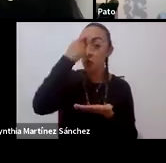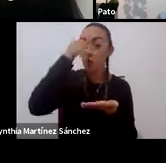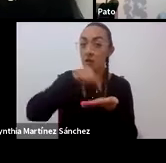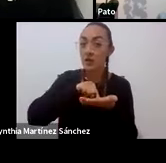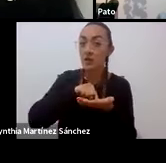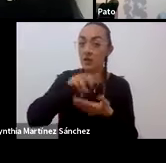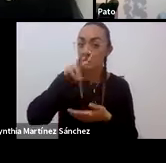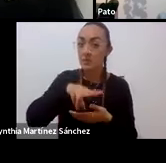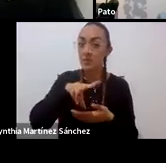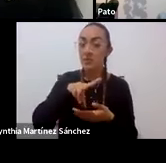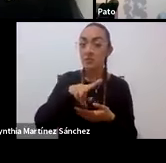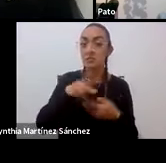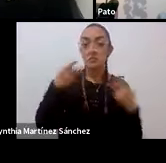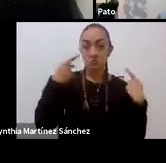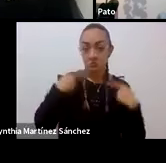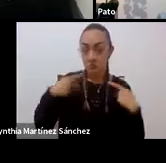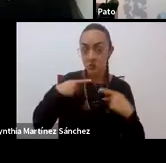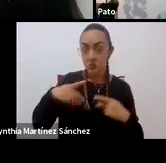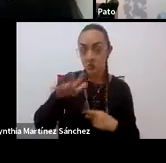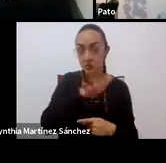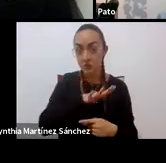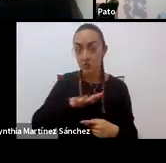que es la población pues con